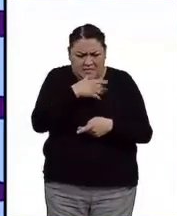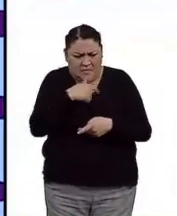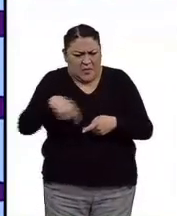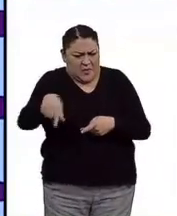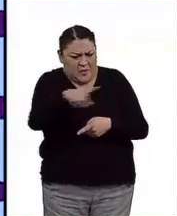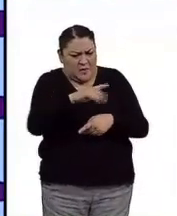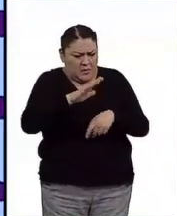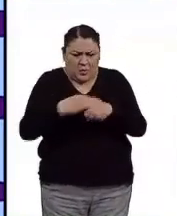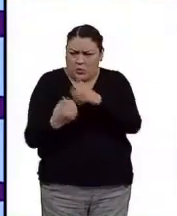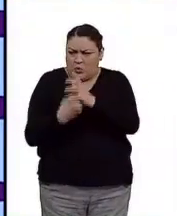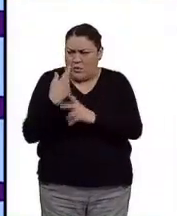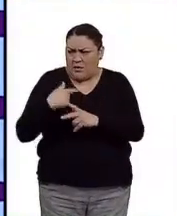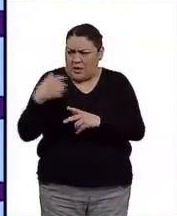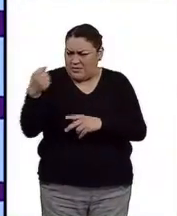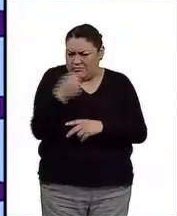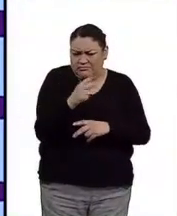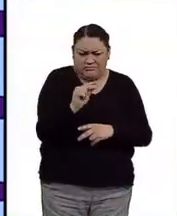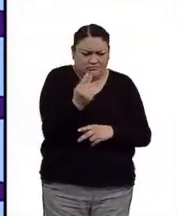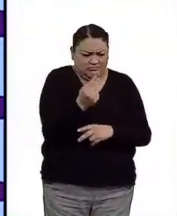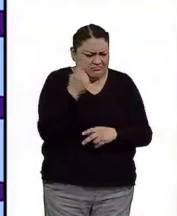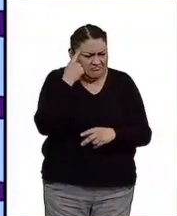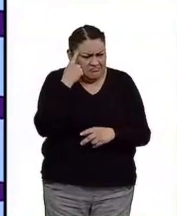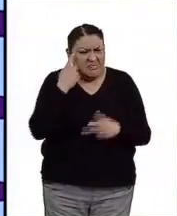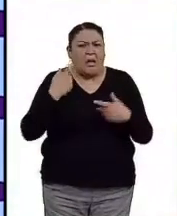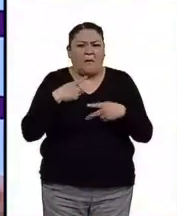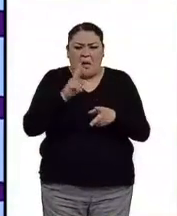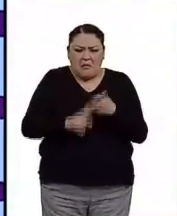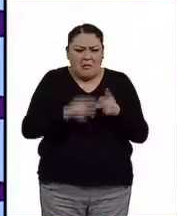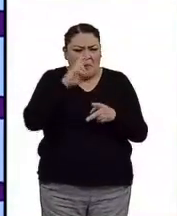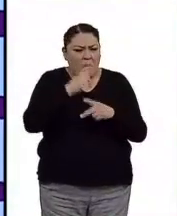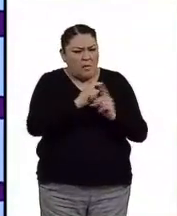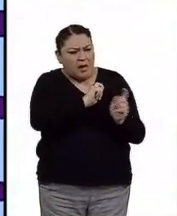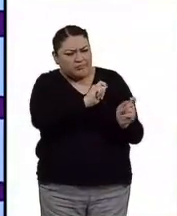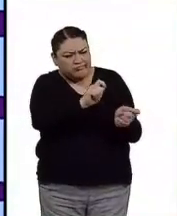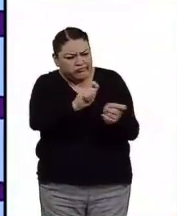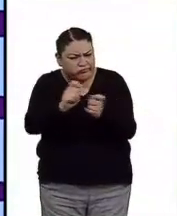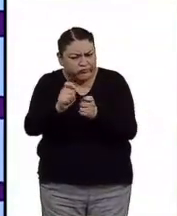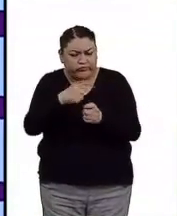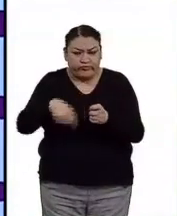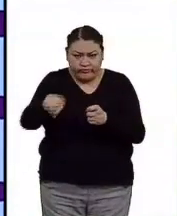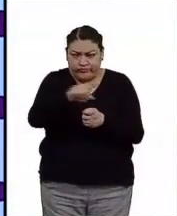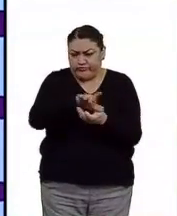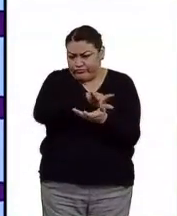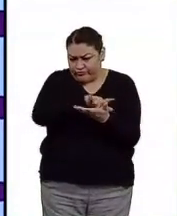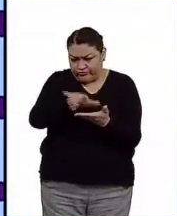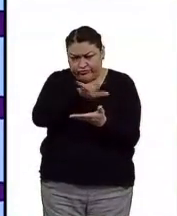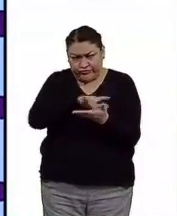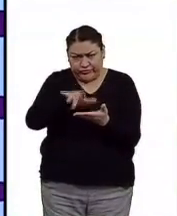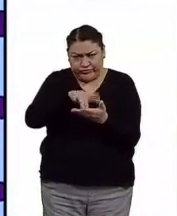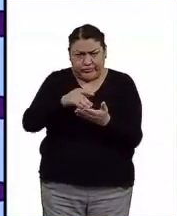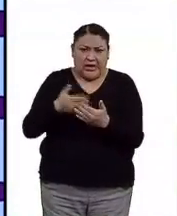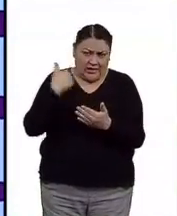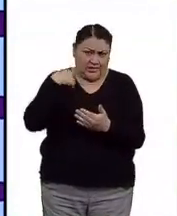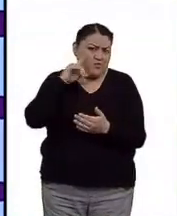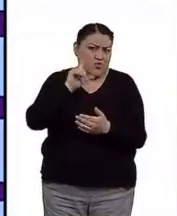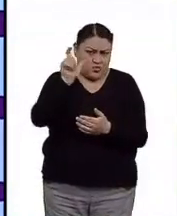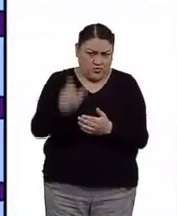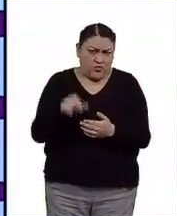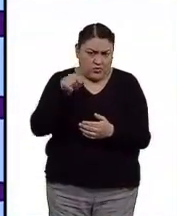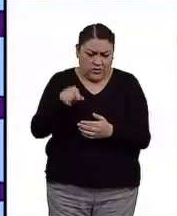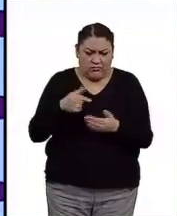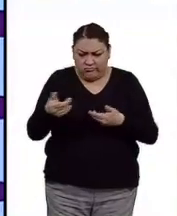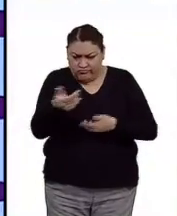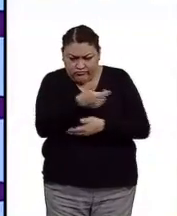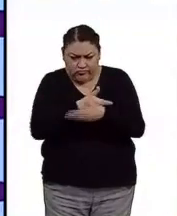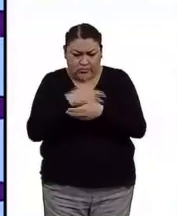de trabajo para que distintas personas con una responsabilidad colectiva absorban las tareas que hace esa persona y dentro de 12